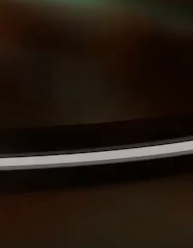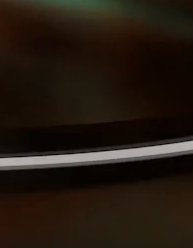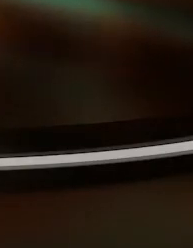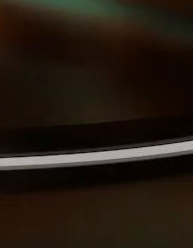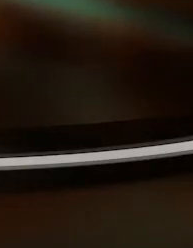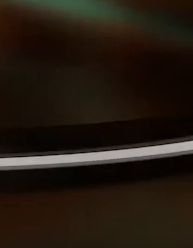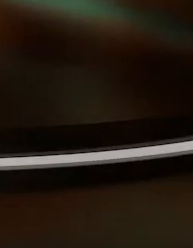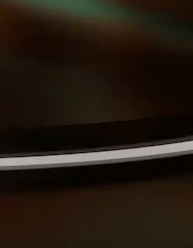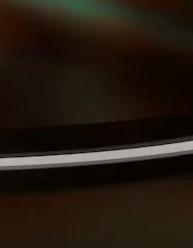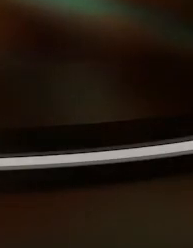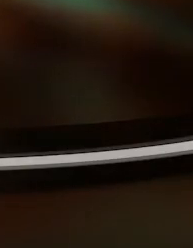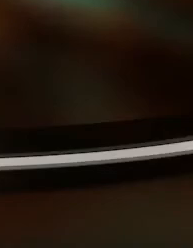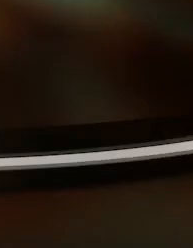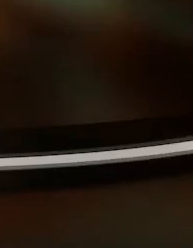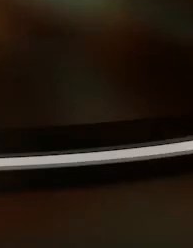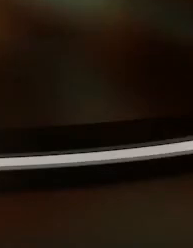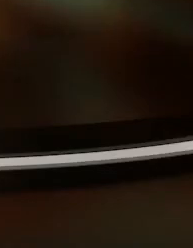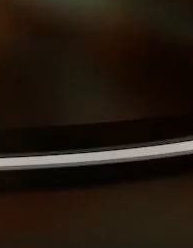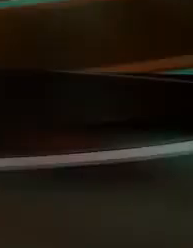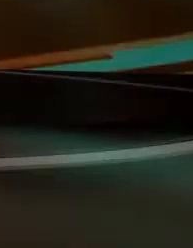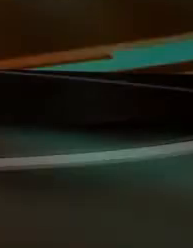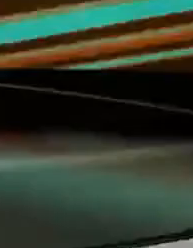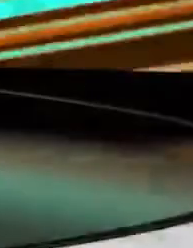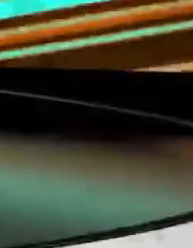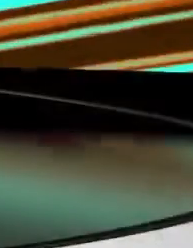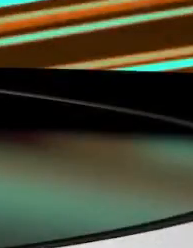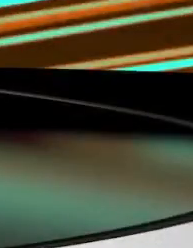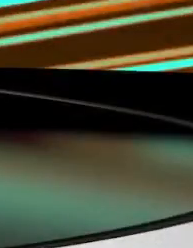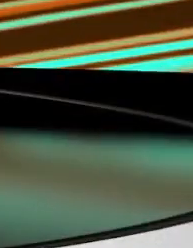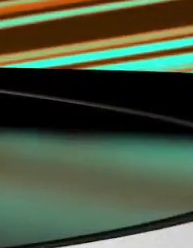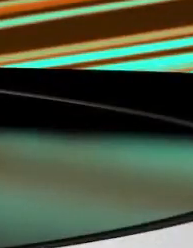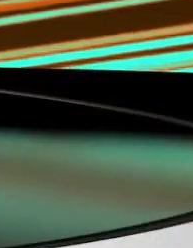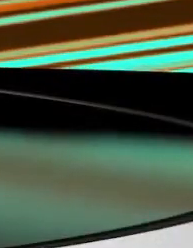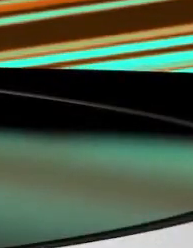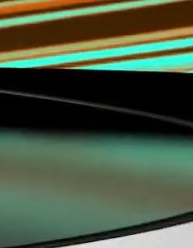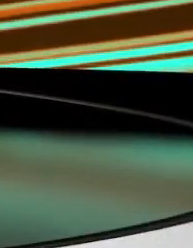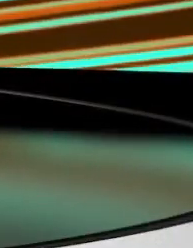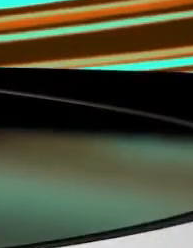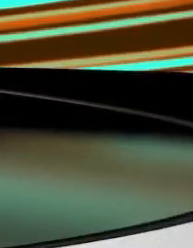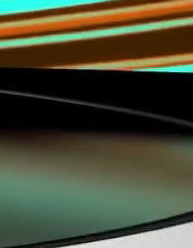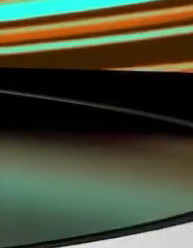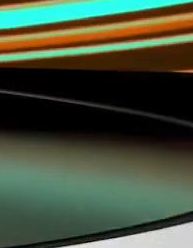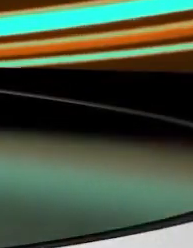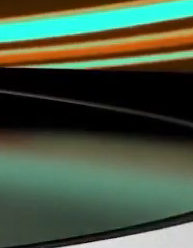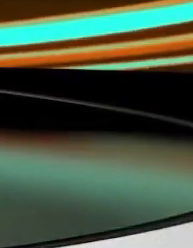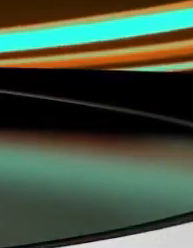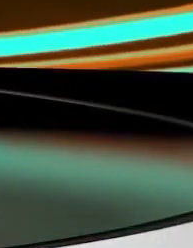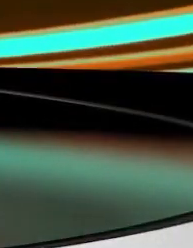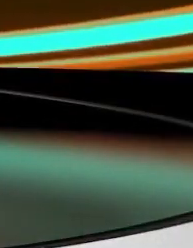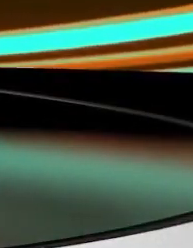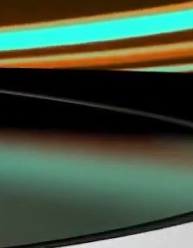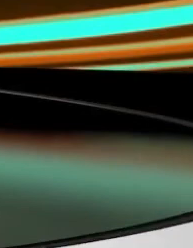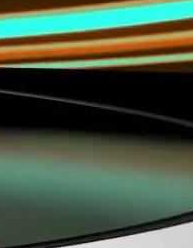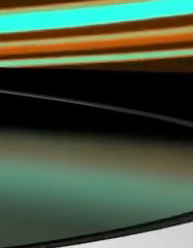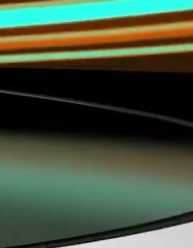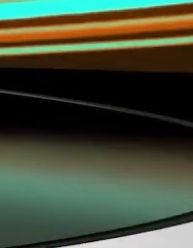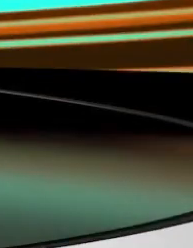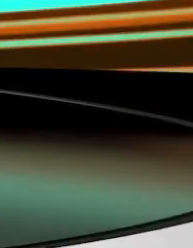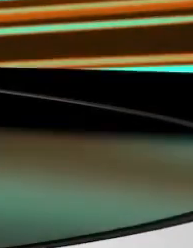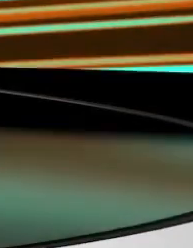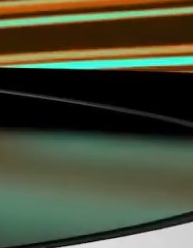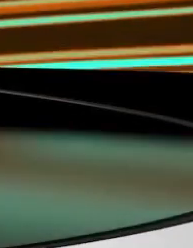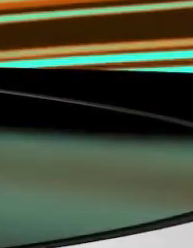gente. Bien, y nos En vamos con la definitiva la última vamos a pagar todos los chilenos, ¿eh? Nos vamos con la última